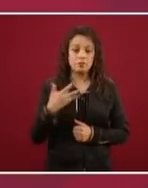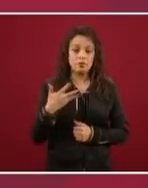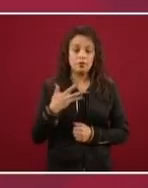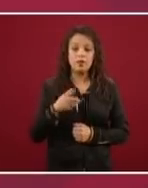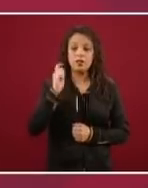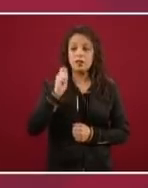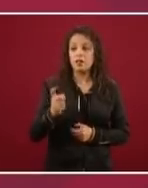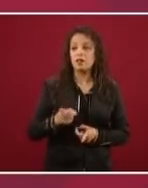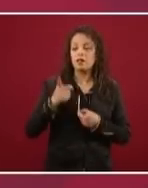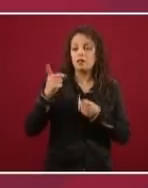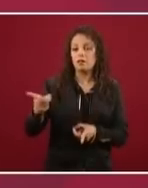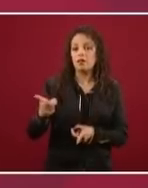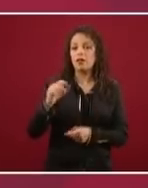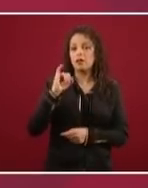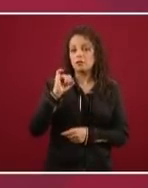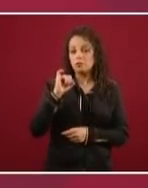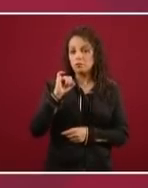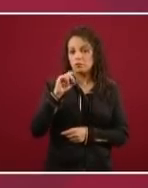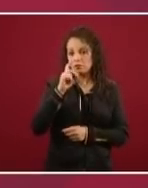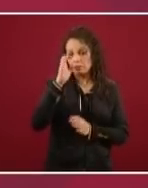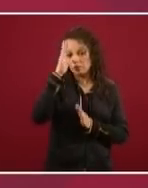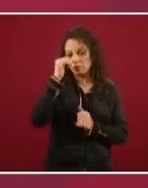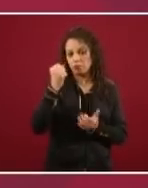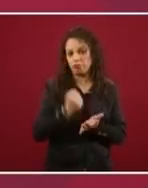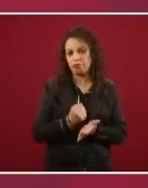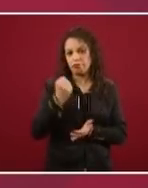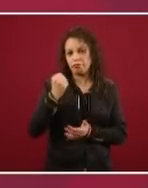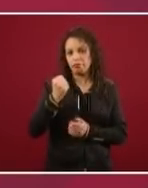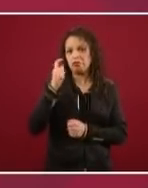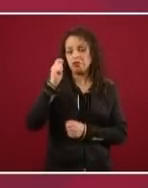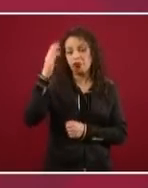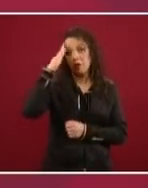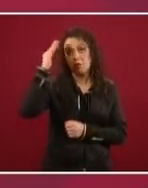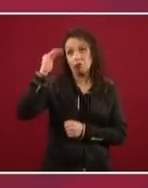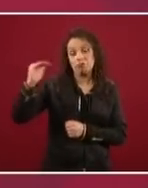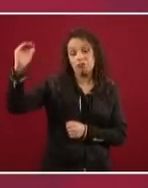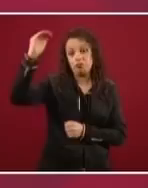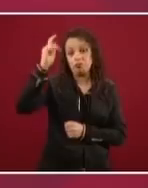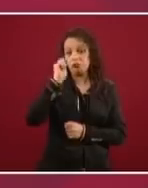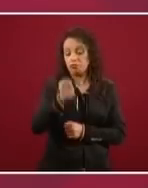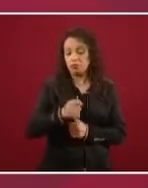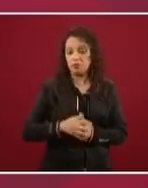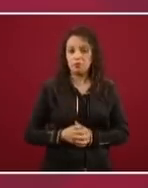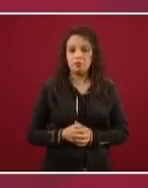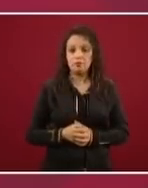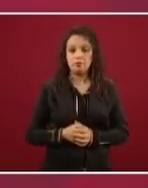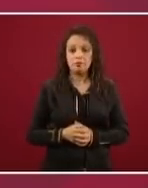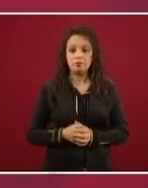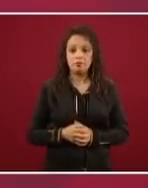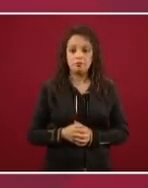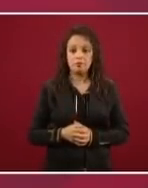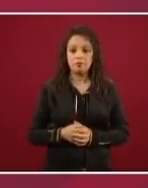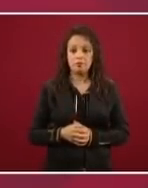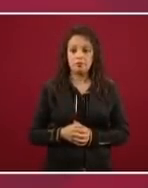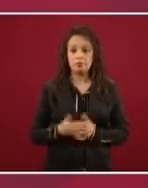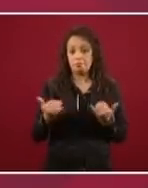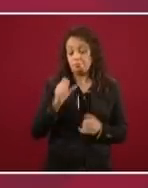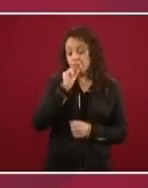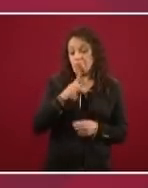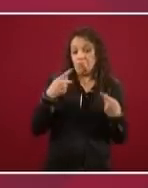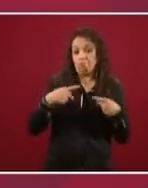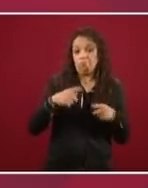arriba y también el que las vendió sí